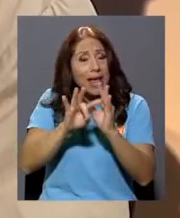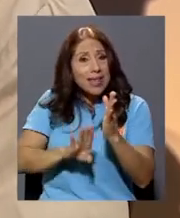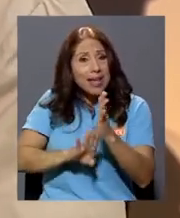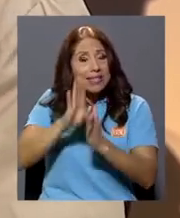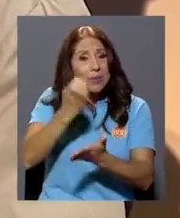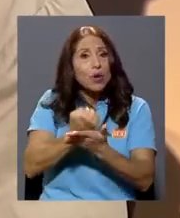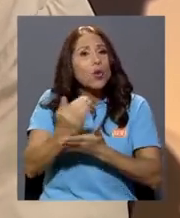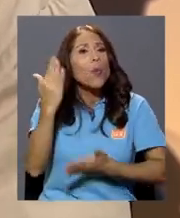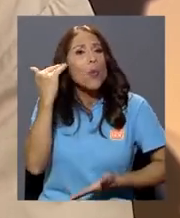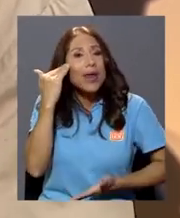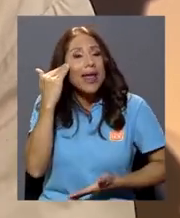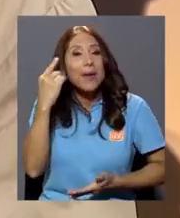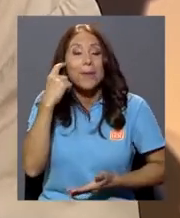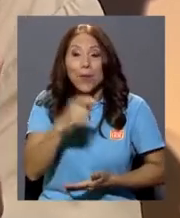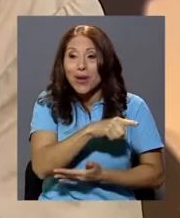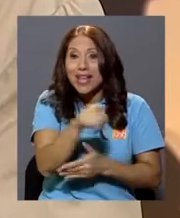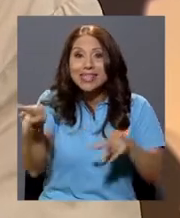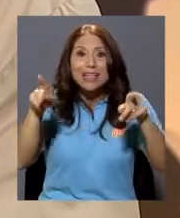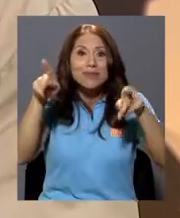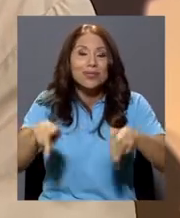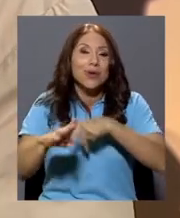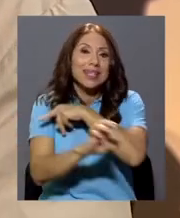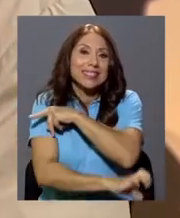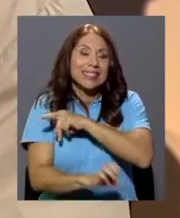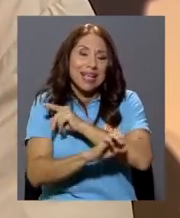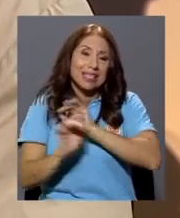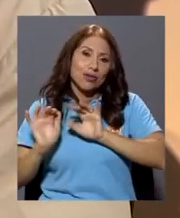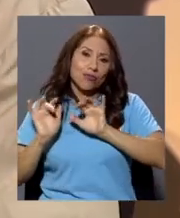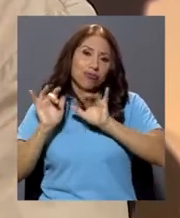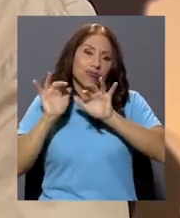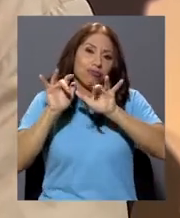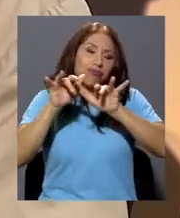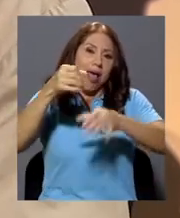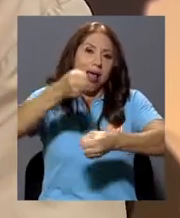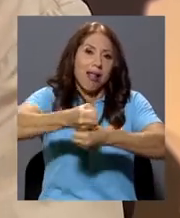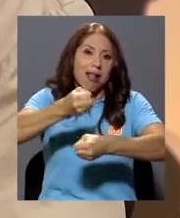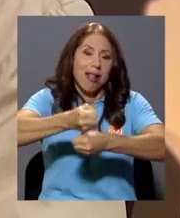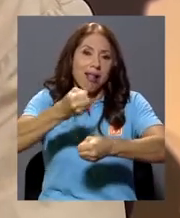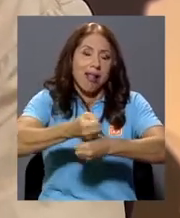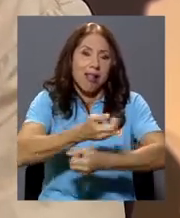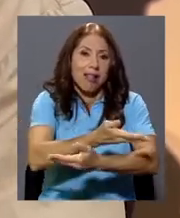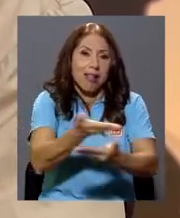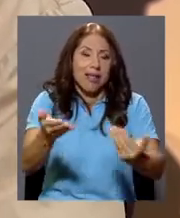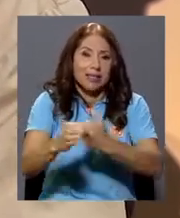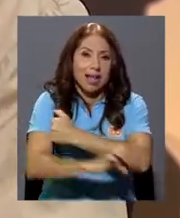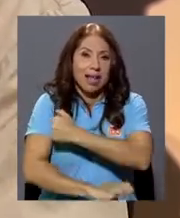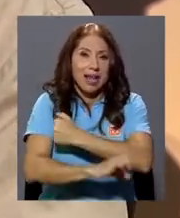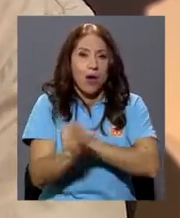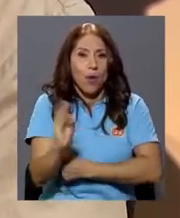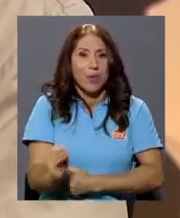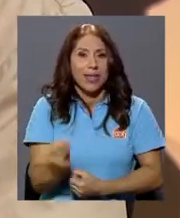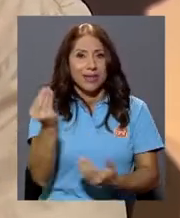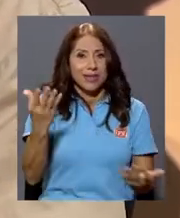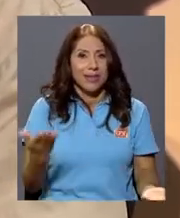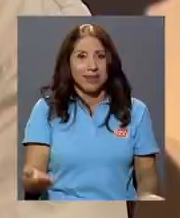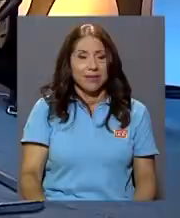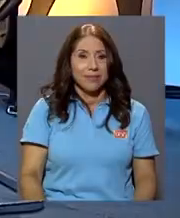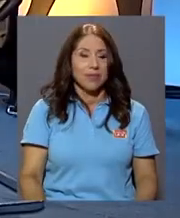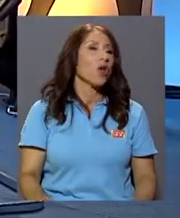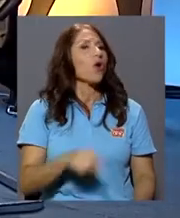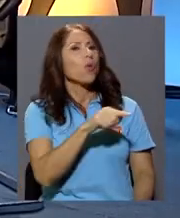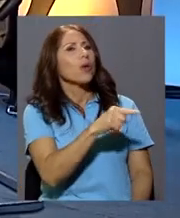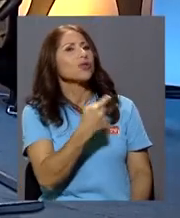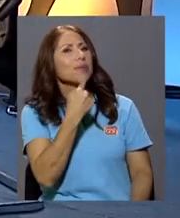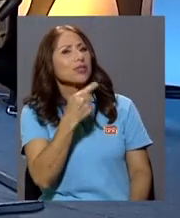económico ha sido debido por esa integración laboral importantísima de mano de obra extranjera joven. Ahora, cuando